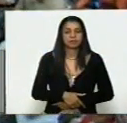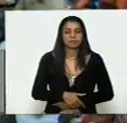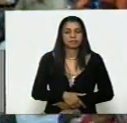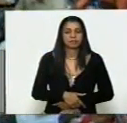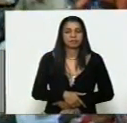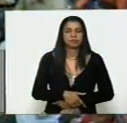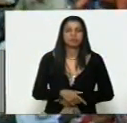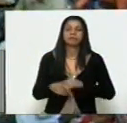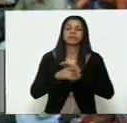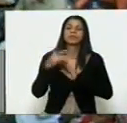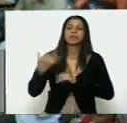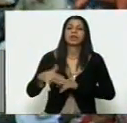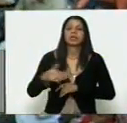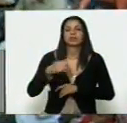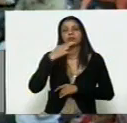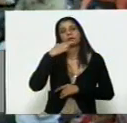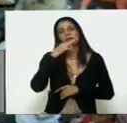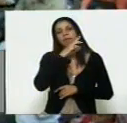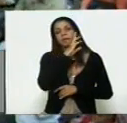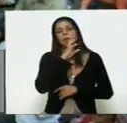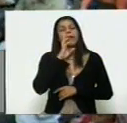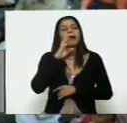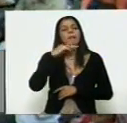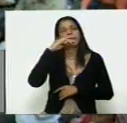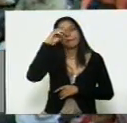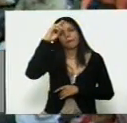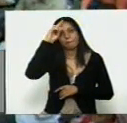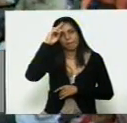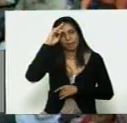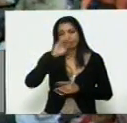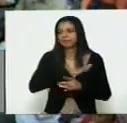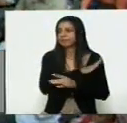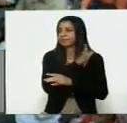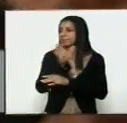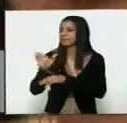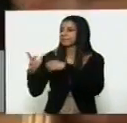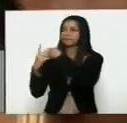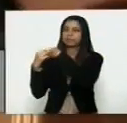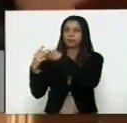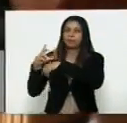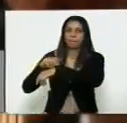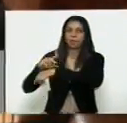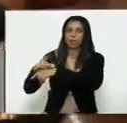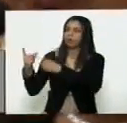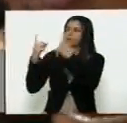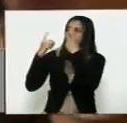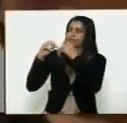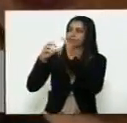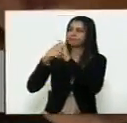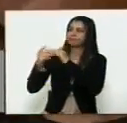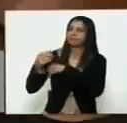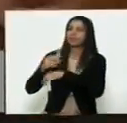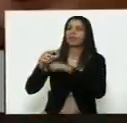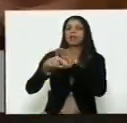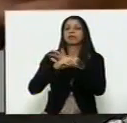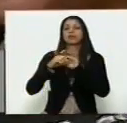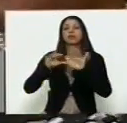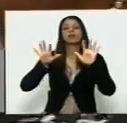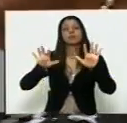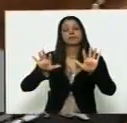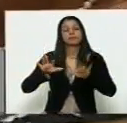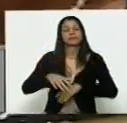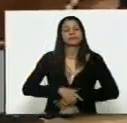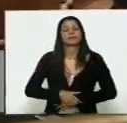Derechos de la madre y el padre de asistir a la consulta prenatal. Artículo 10.